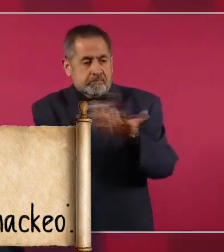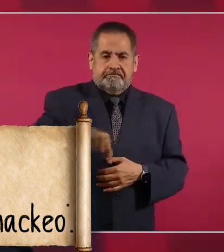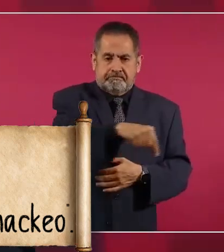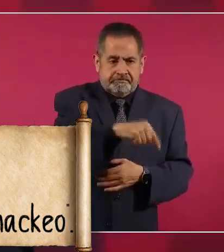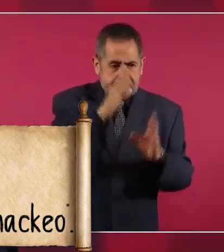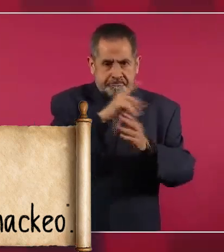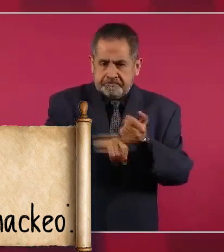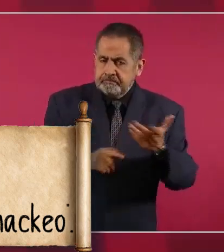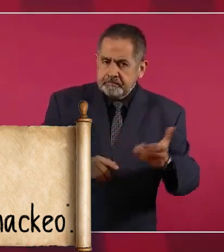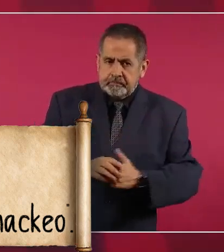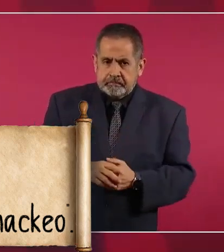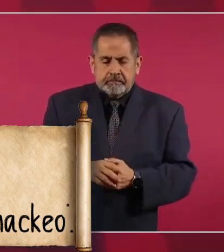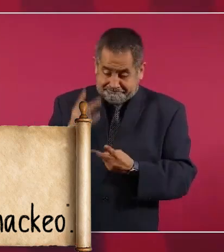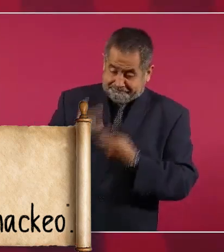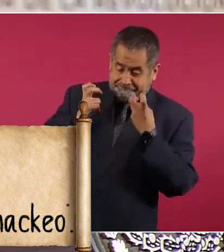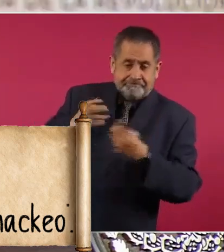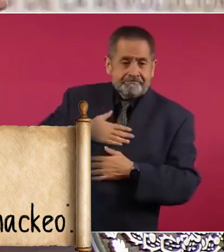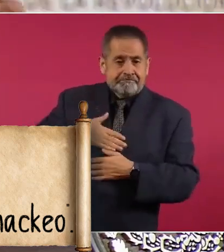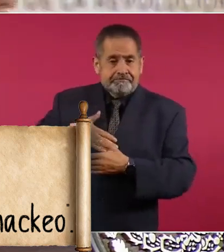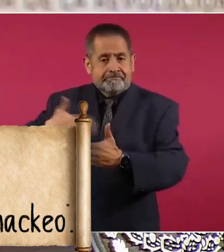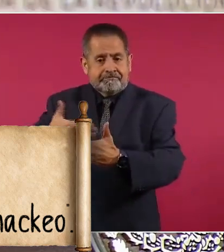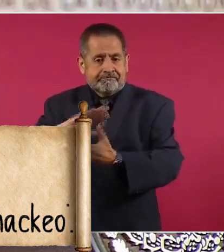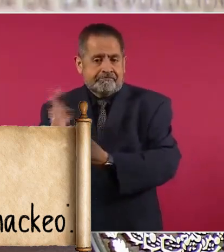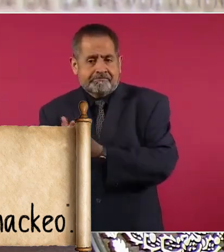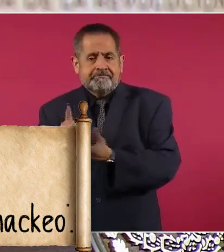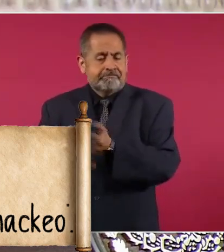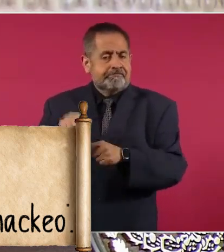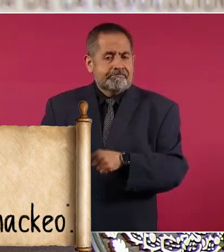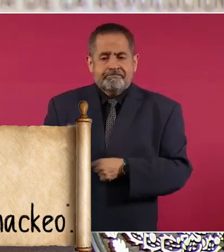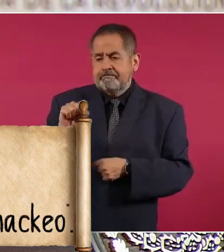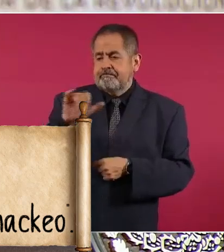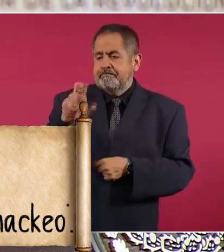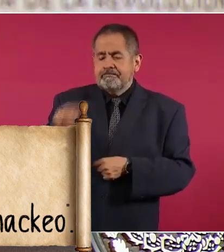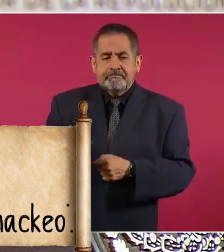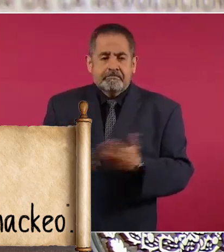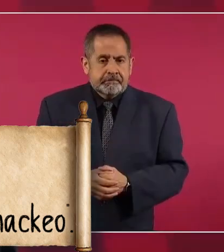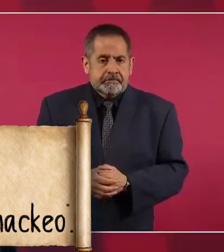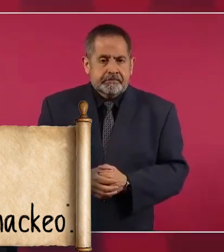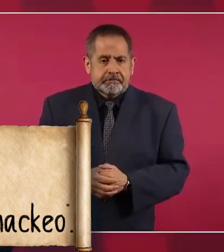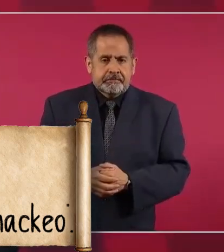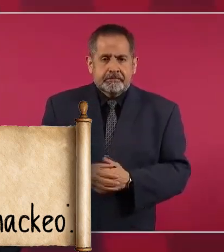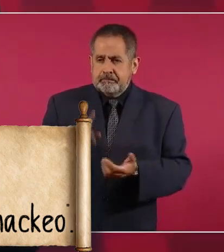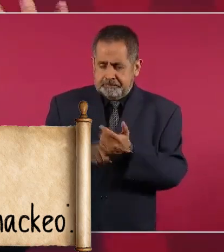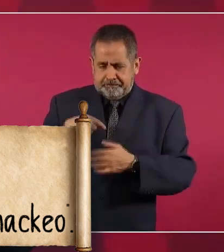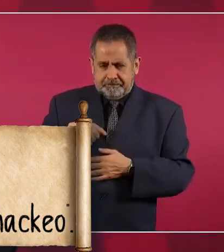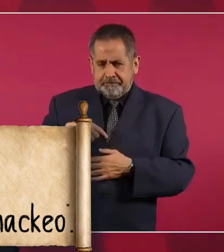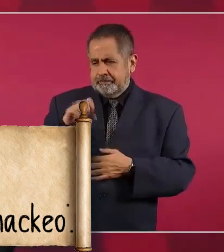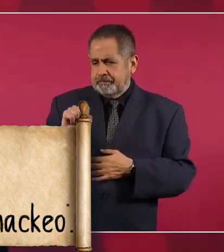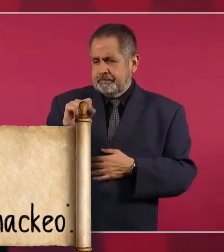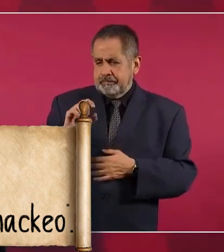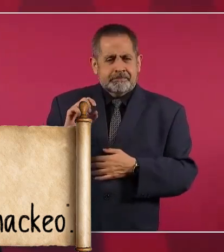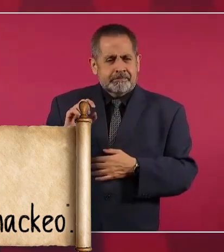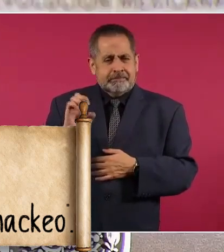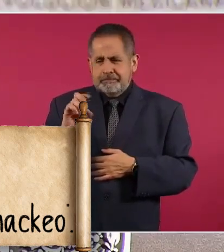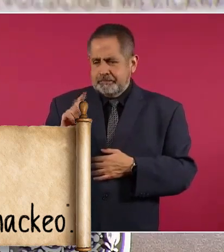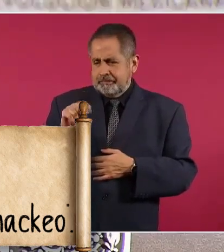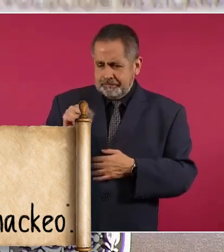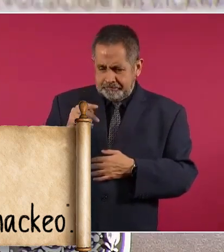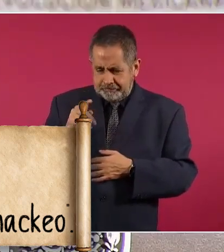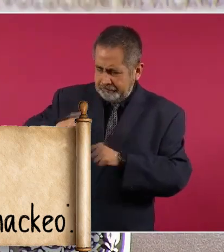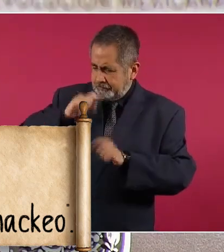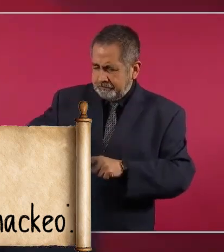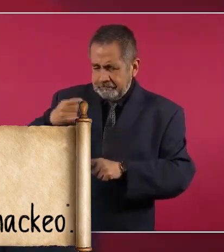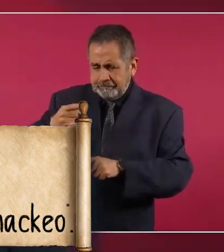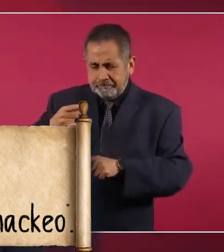bueno hackearon los archivos de la defensa y ni modo que la propia secretaría de la defensa se